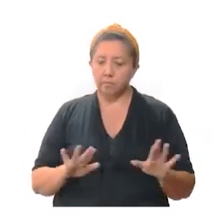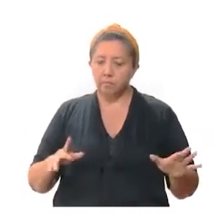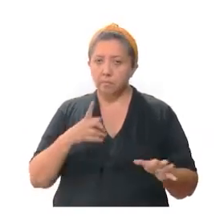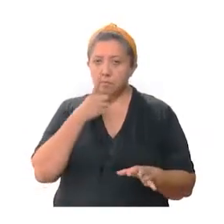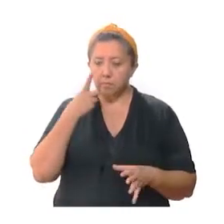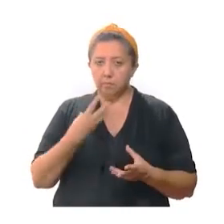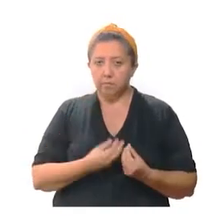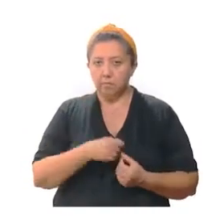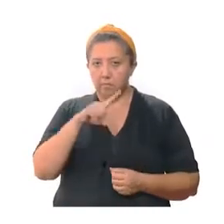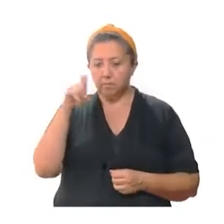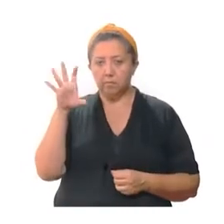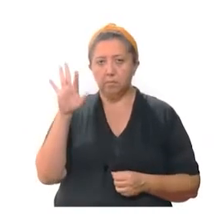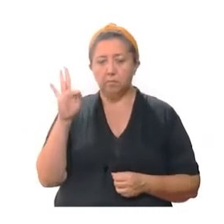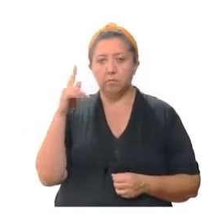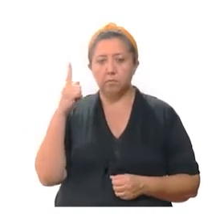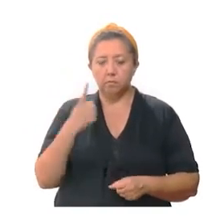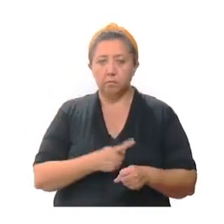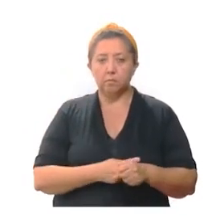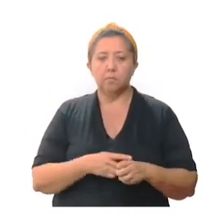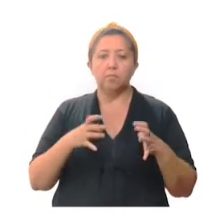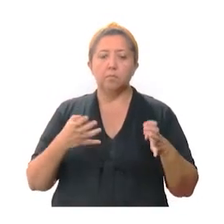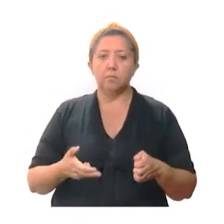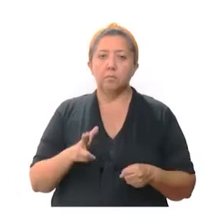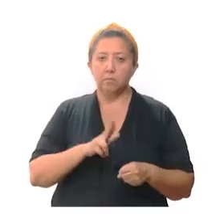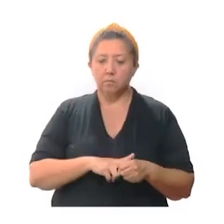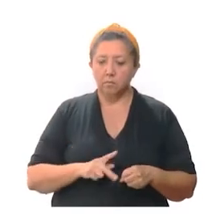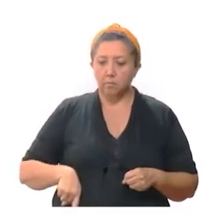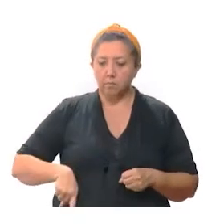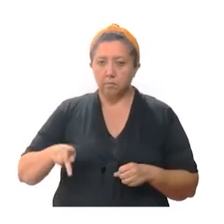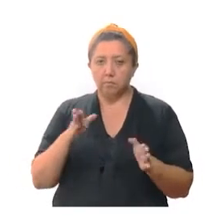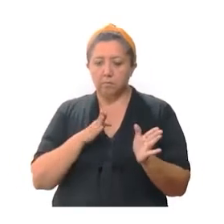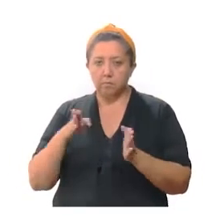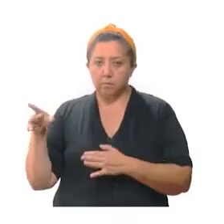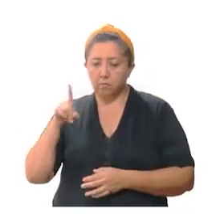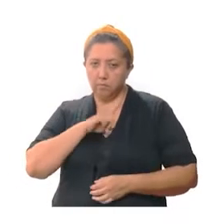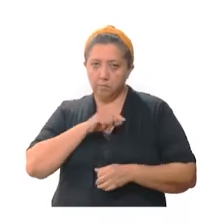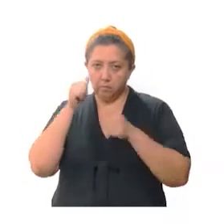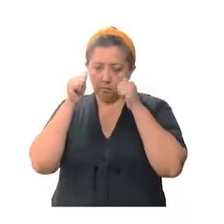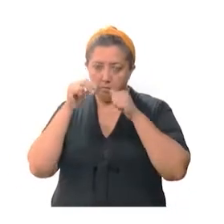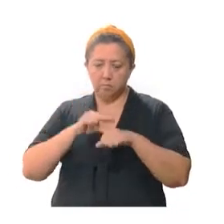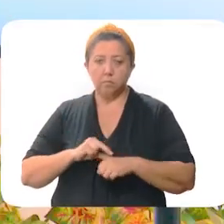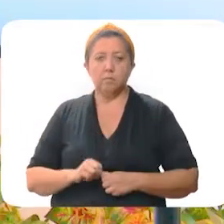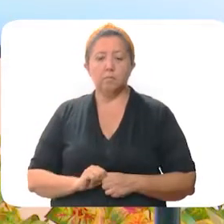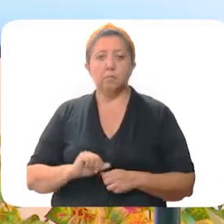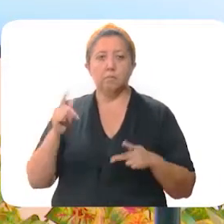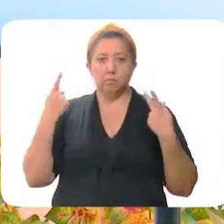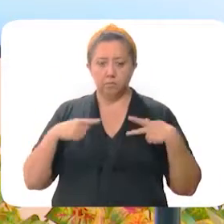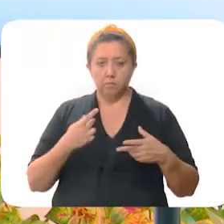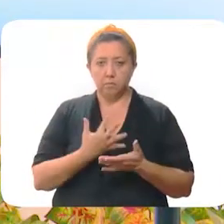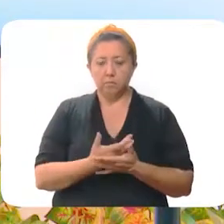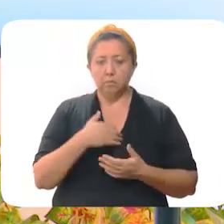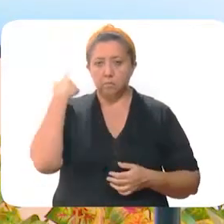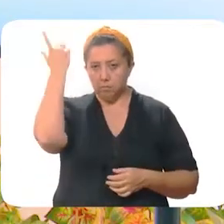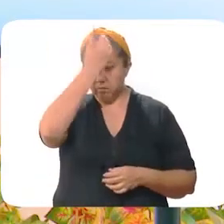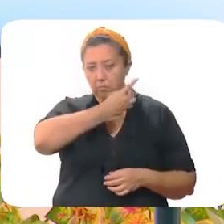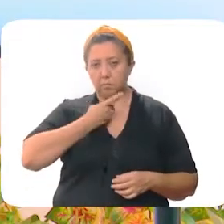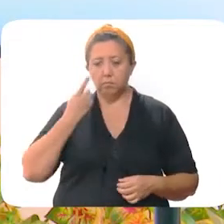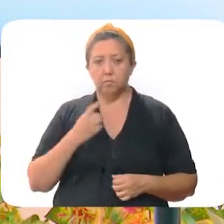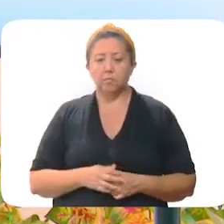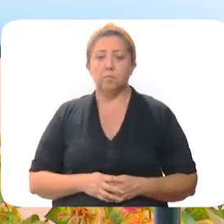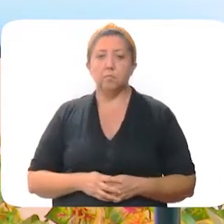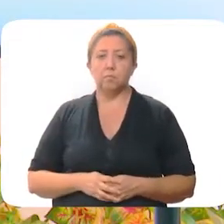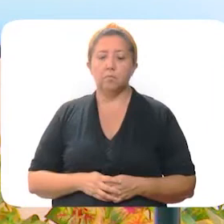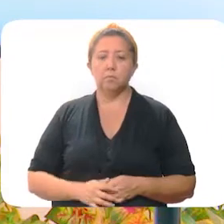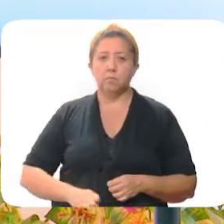ya se mencionó, 141 de los casos positivos están en hospitales públicos y en aislamiento total. Hay otros pacientes a la espera de